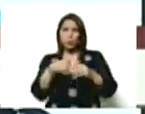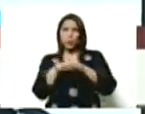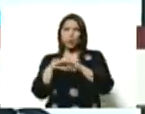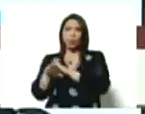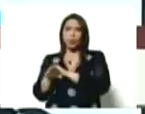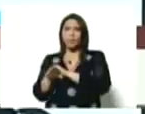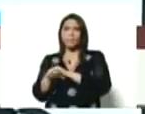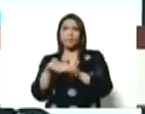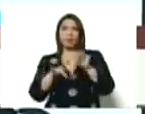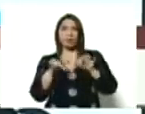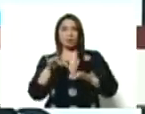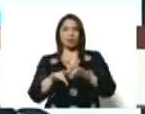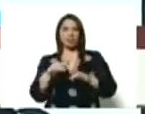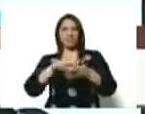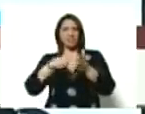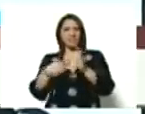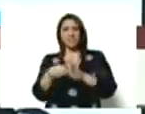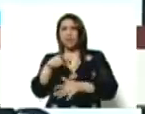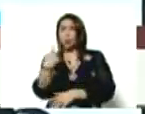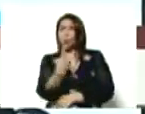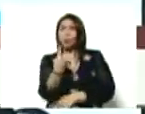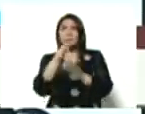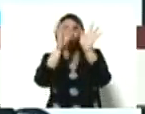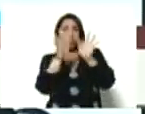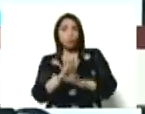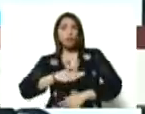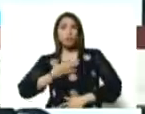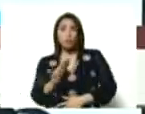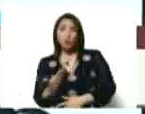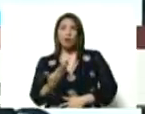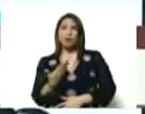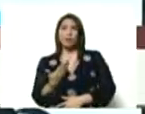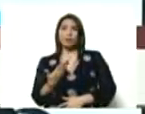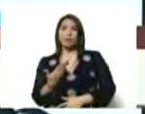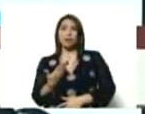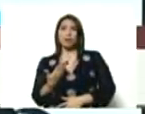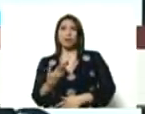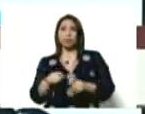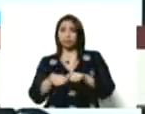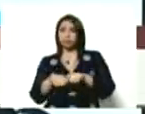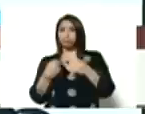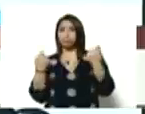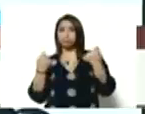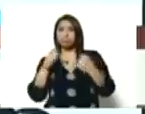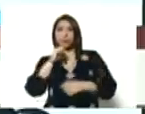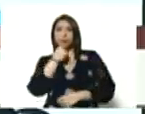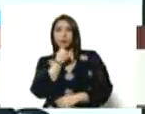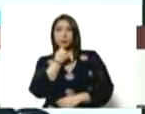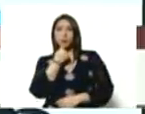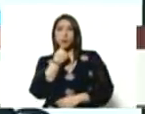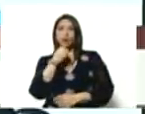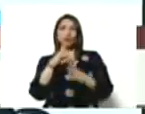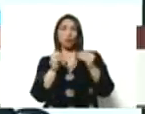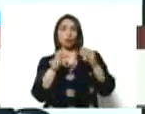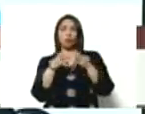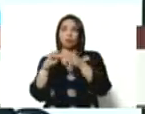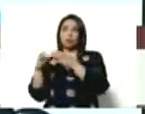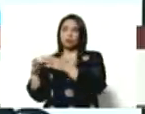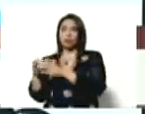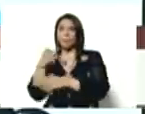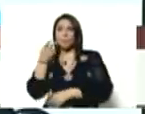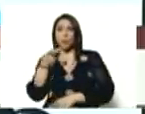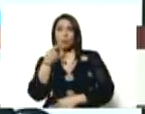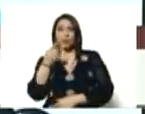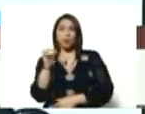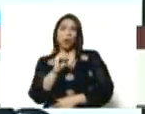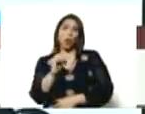esto? Que la única forma de poder descifrar un archivo es que todas las organizaciones políticas y el Consejo Nacional Electoral se